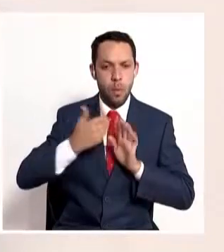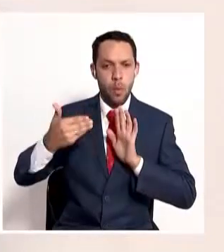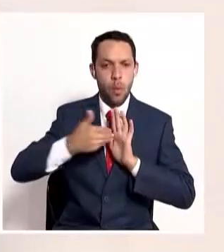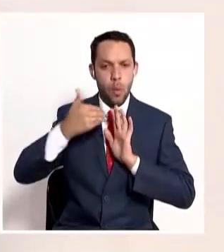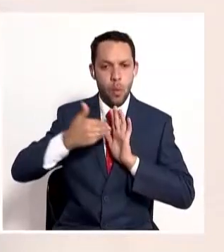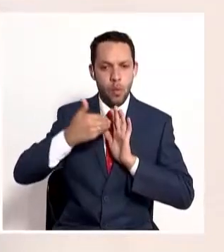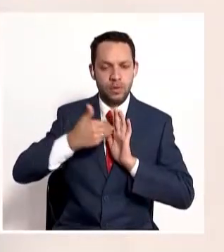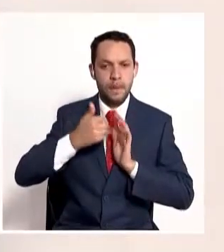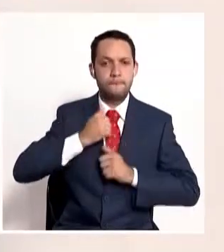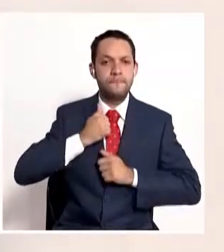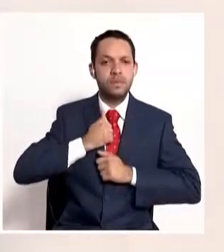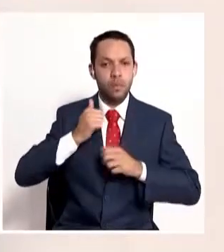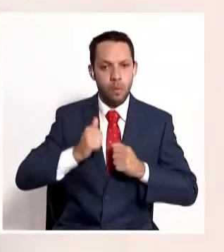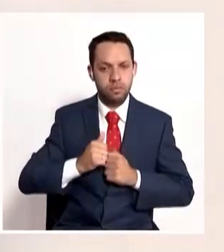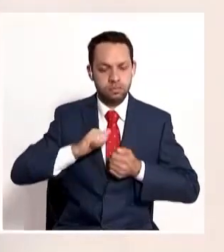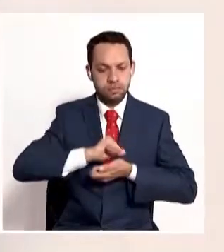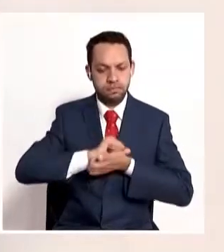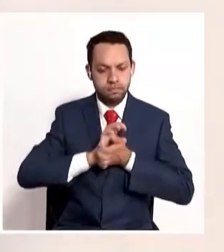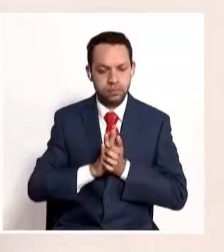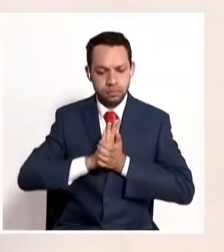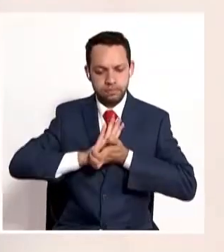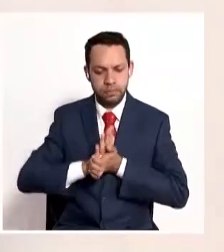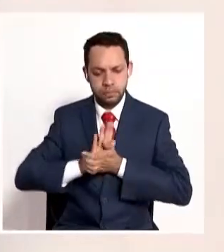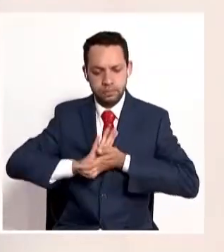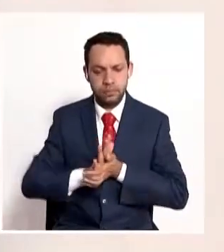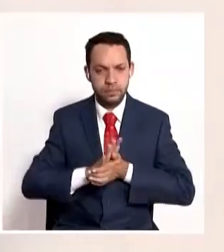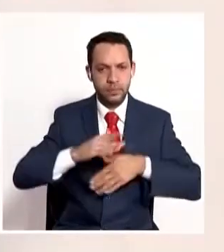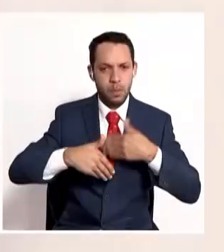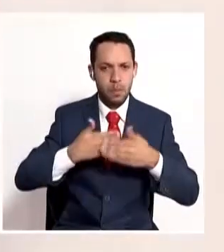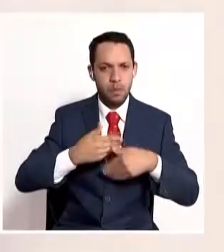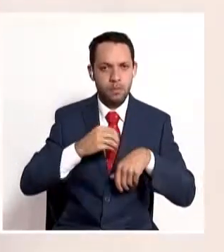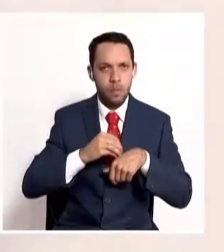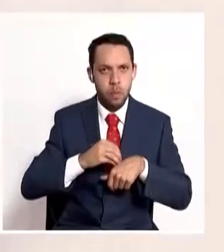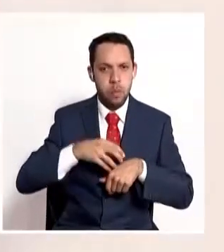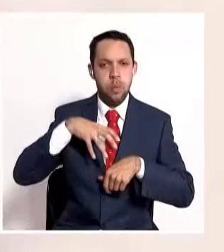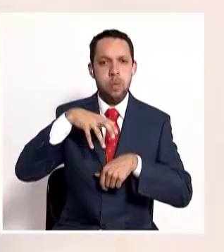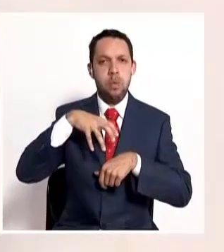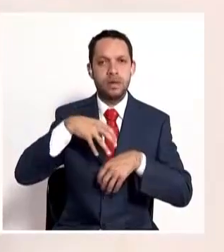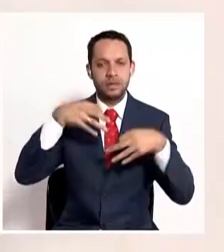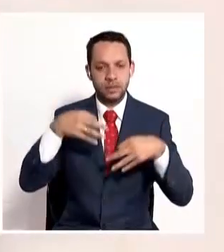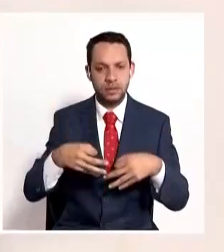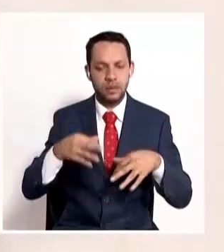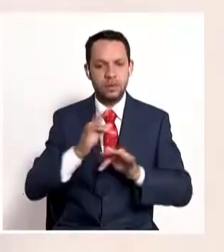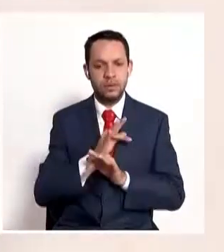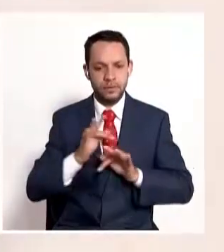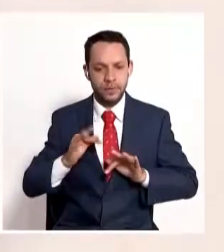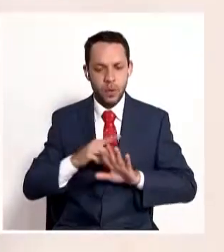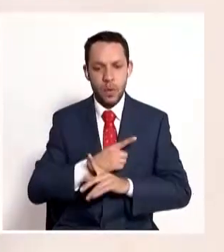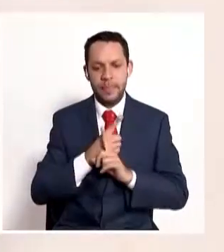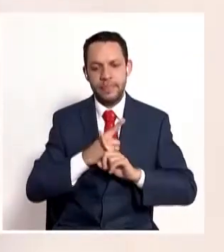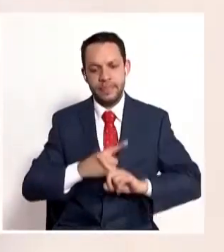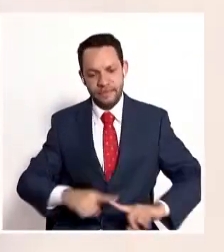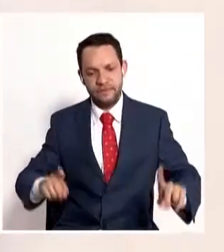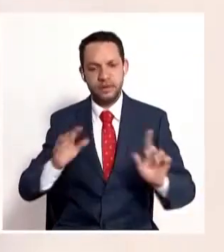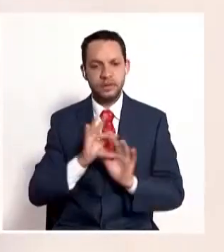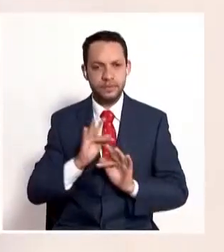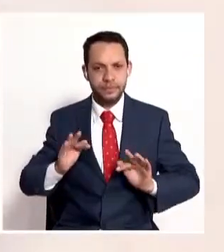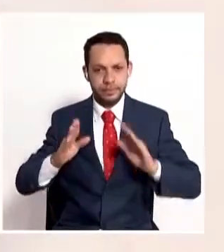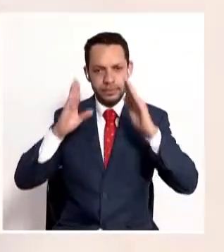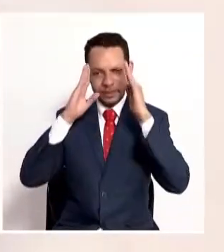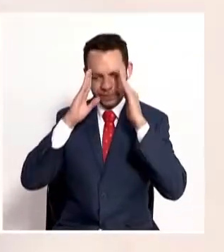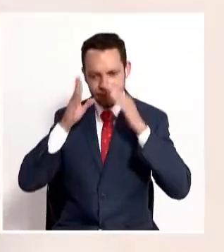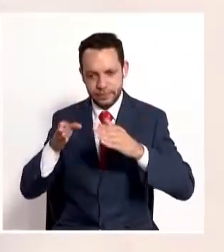nuestros propios músculos y hacer un proceso inflamatorio ahí el tratamiento es totalmente diferente ya que la